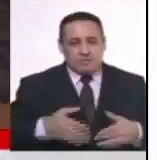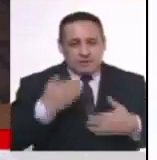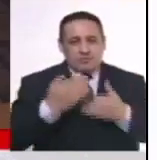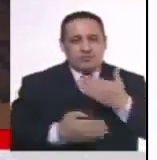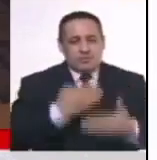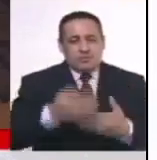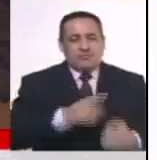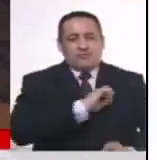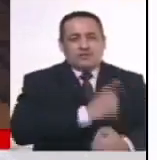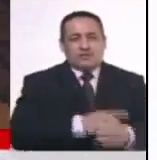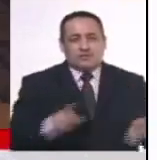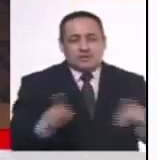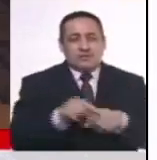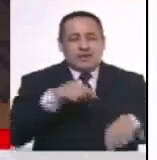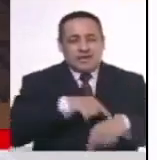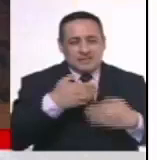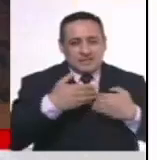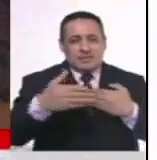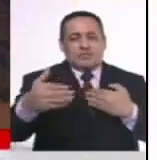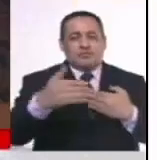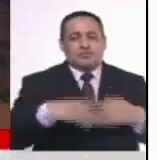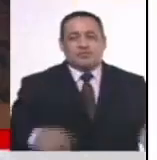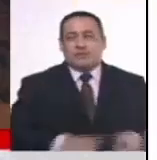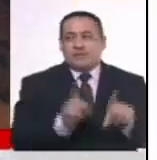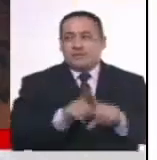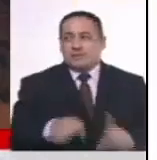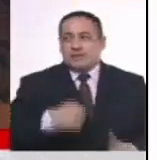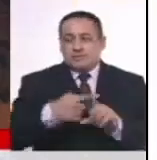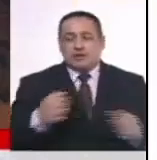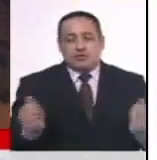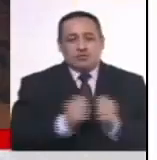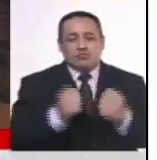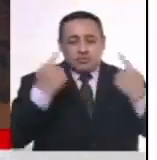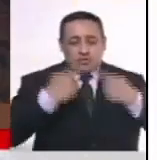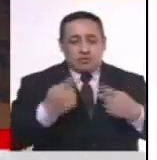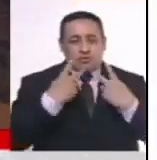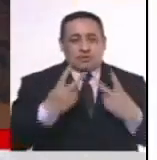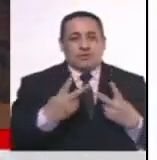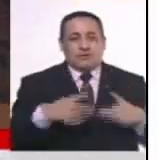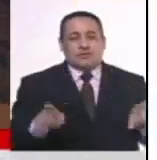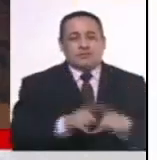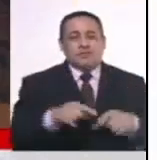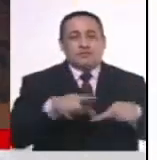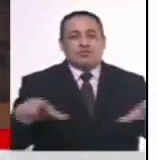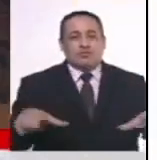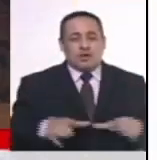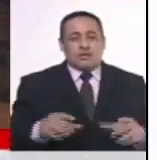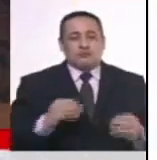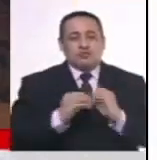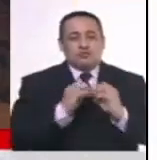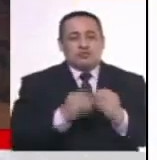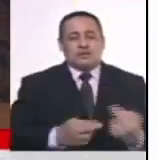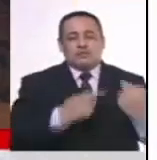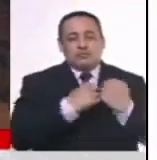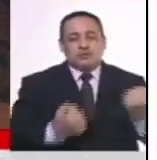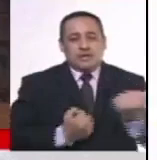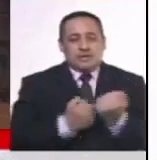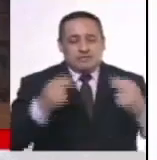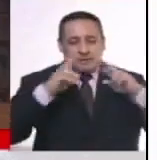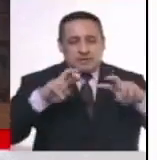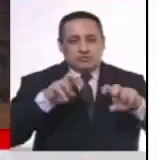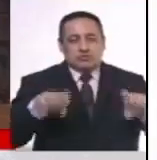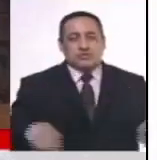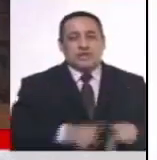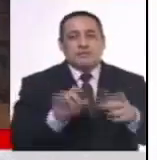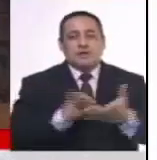fortaleciendo a mediano y largo plazo, de la mano imprescindible de los sectores involucrados para impulsar la investigación